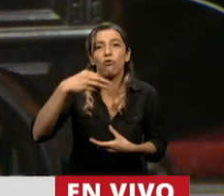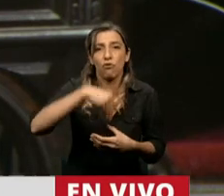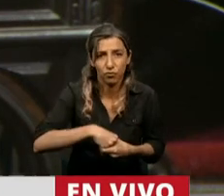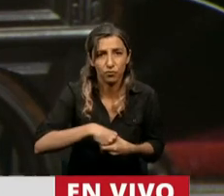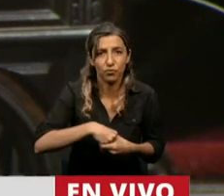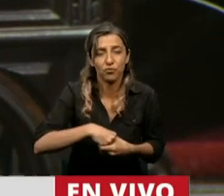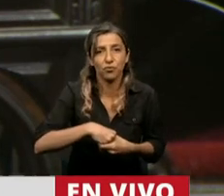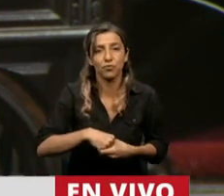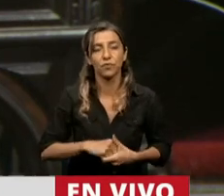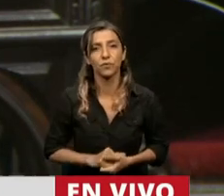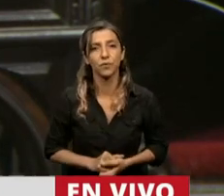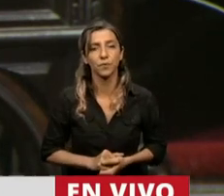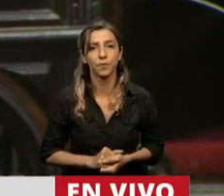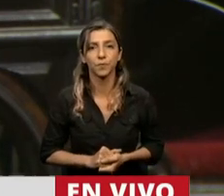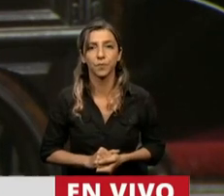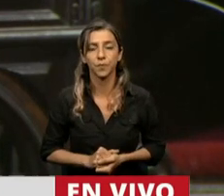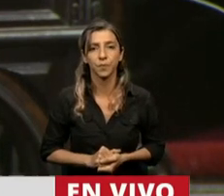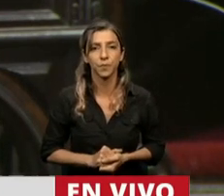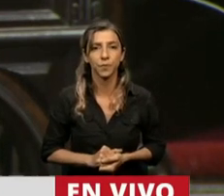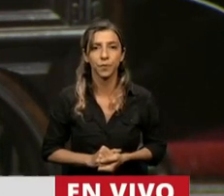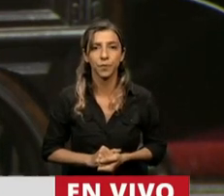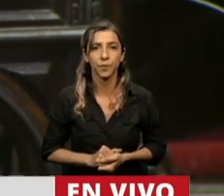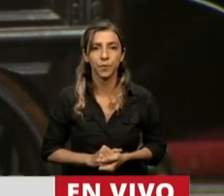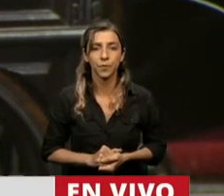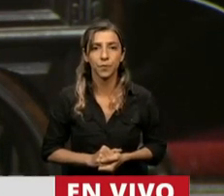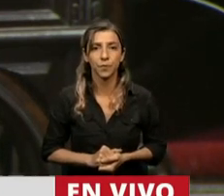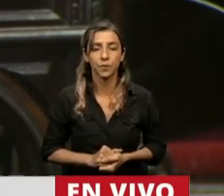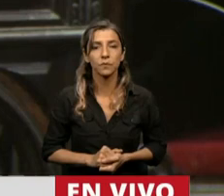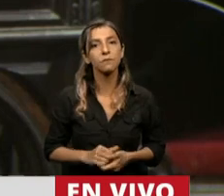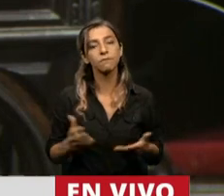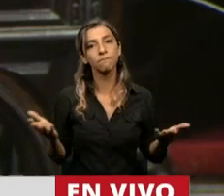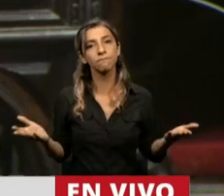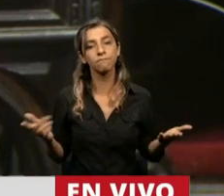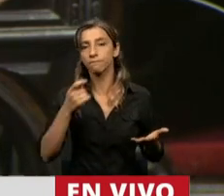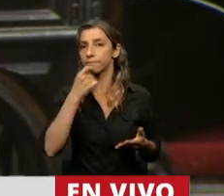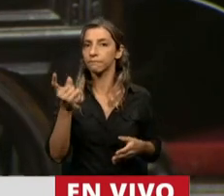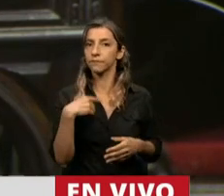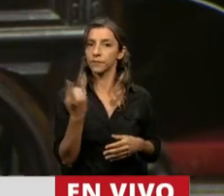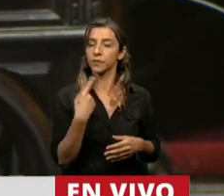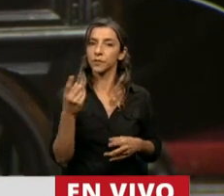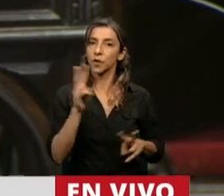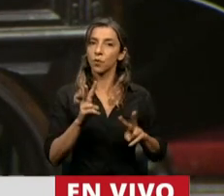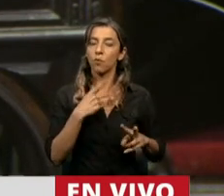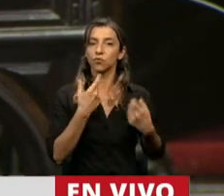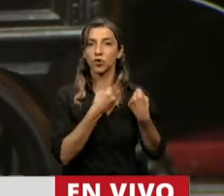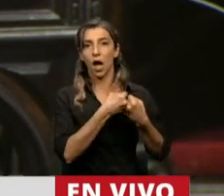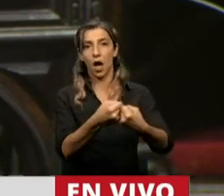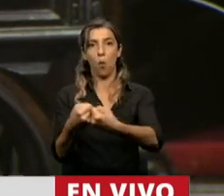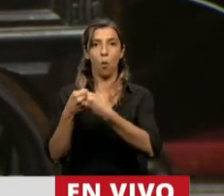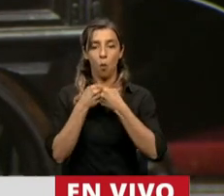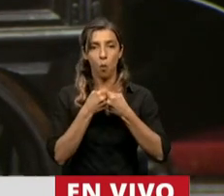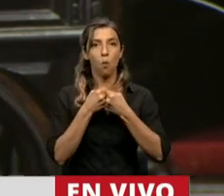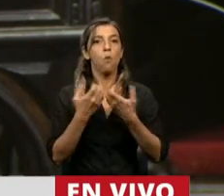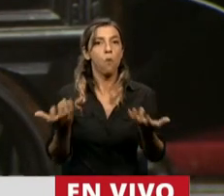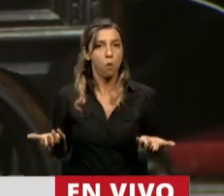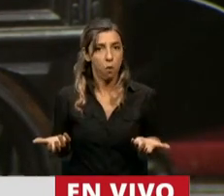siendo parte del mismo. Entonces, si acordamos que hay que resolver desigualdades socioambientales,